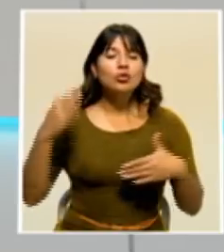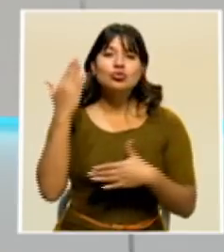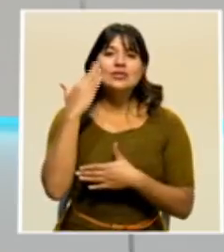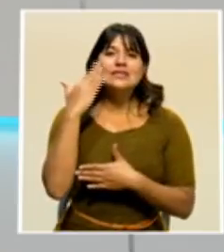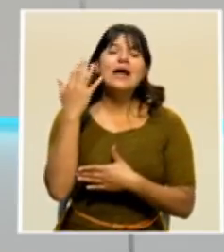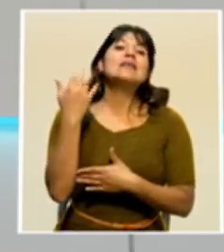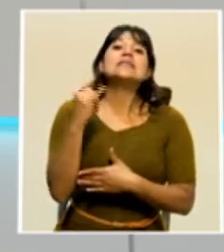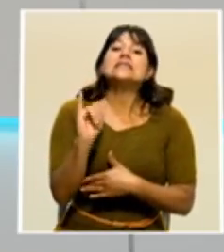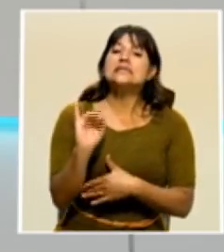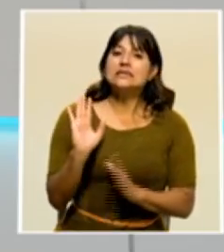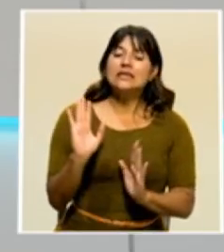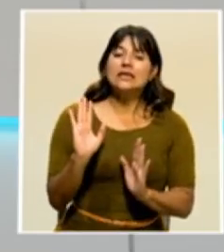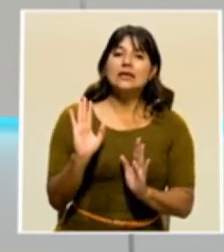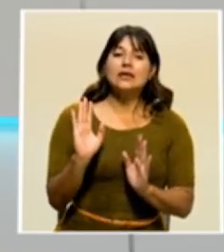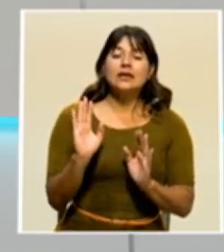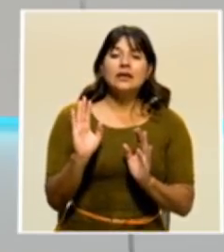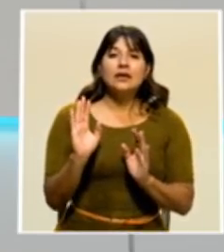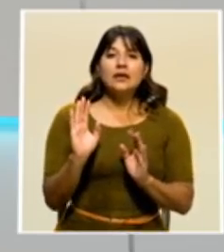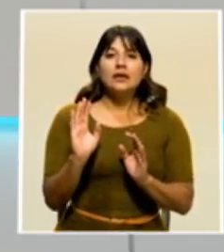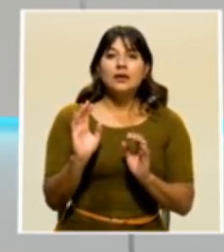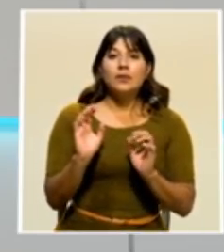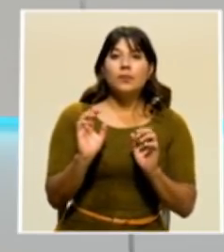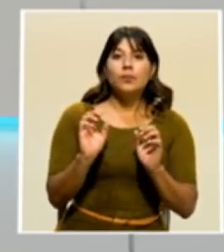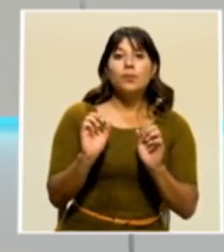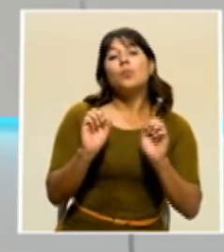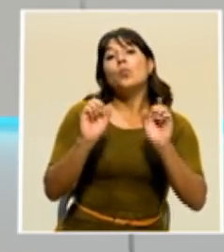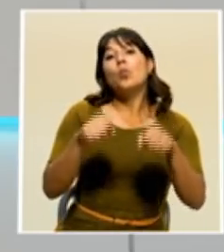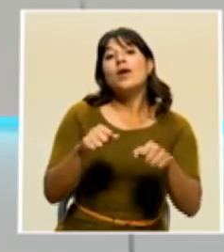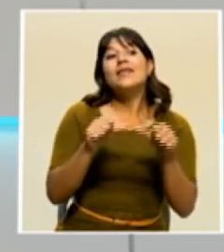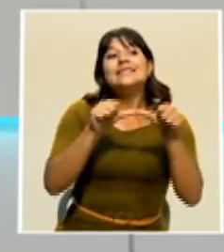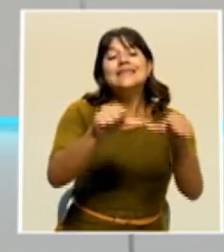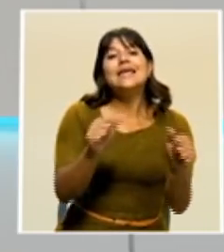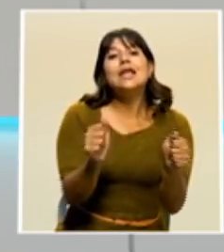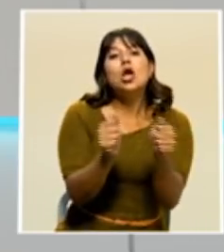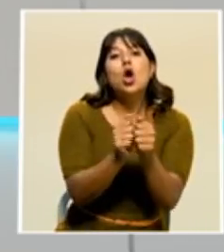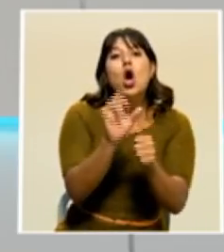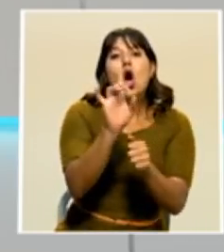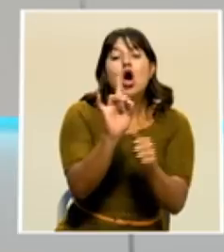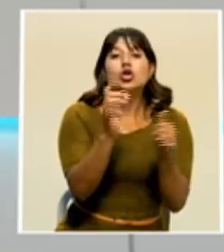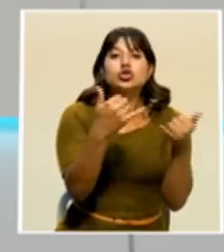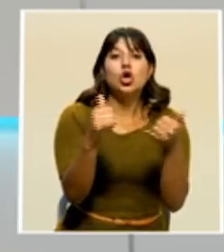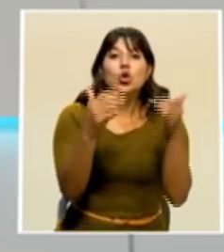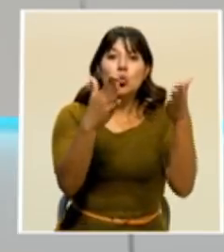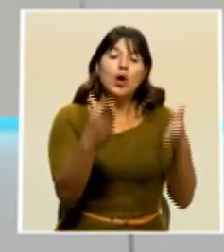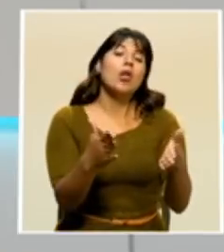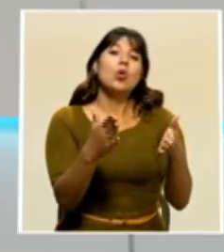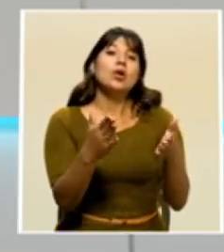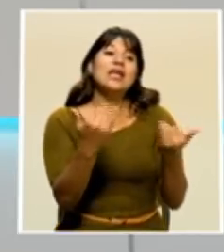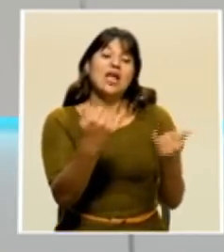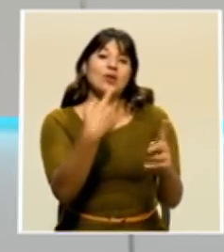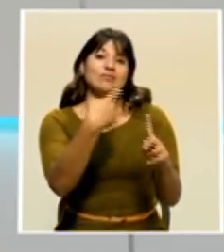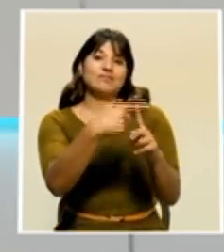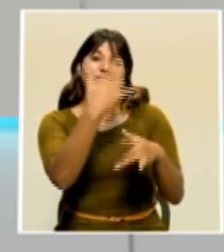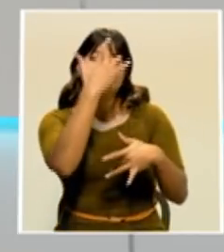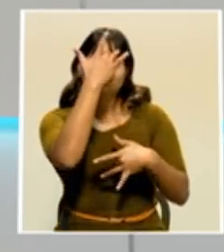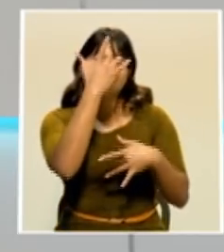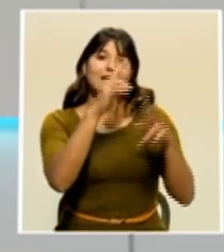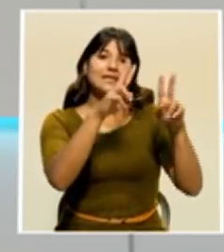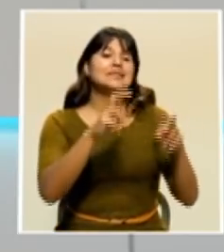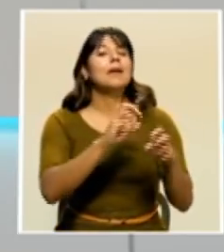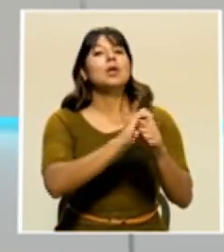si contarán o no con los 8 jugadores que estaban dando positivos en el PCR